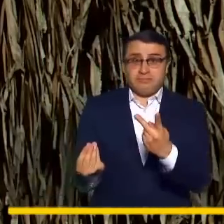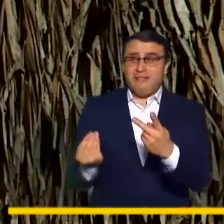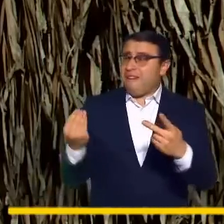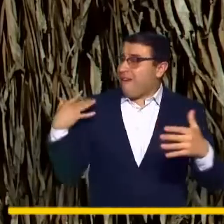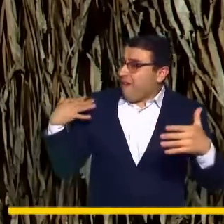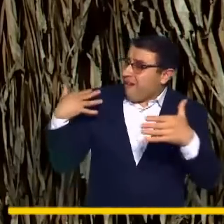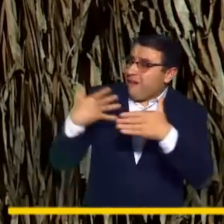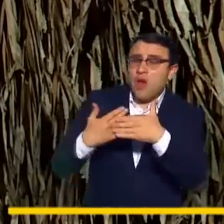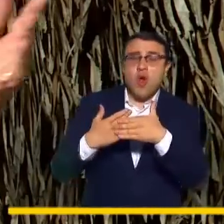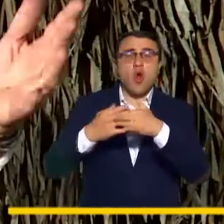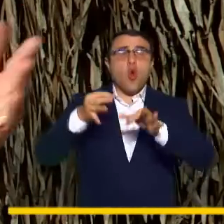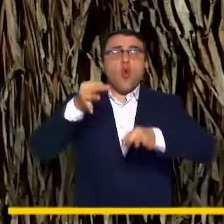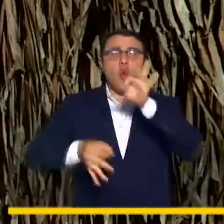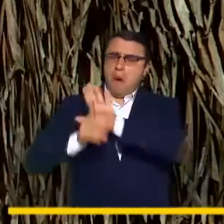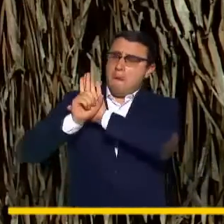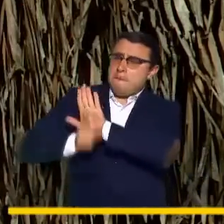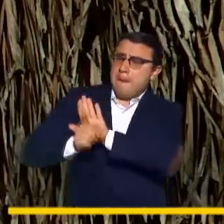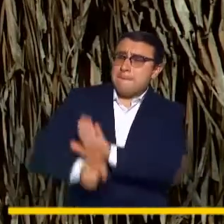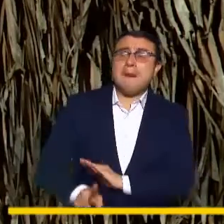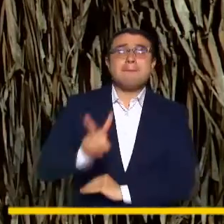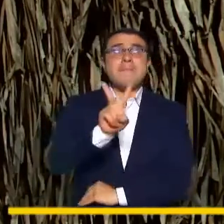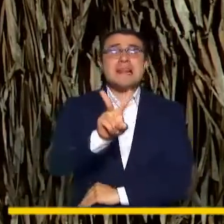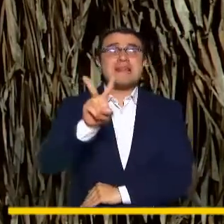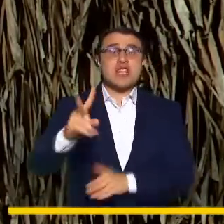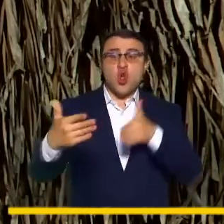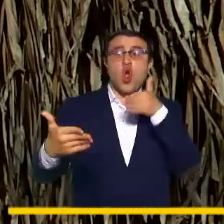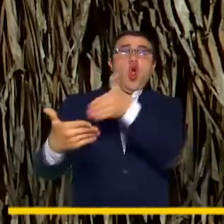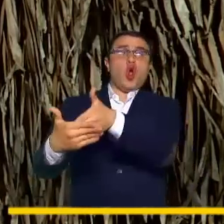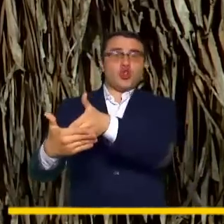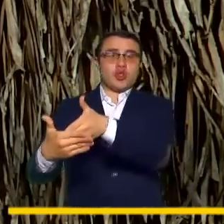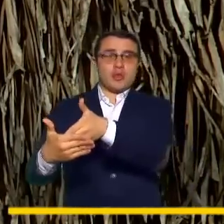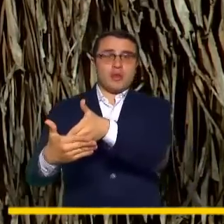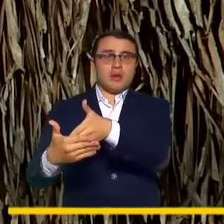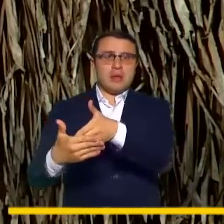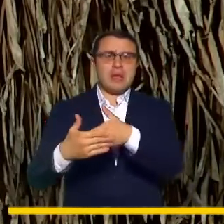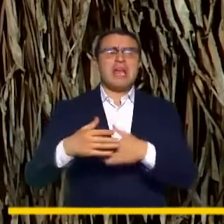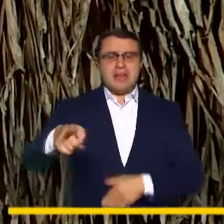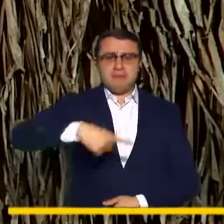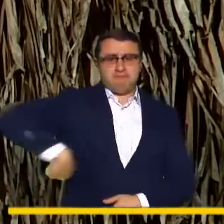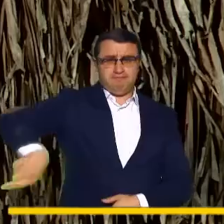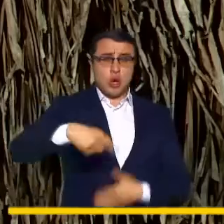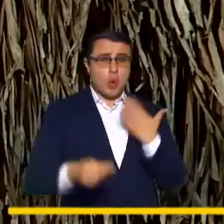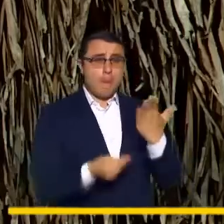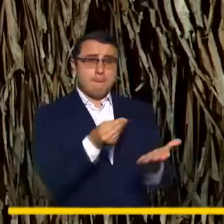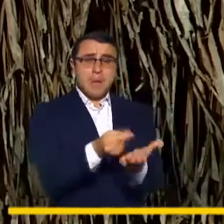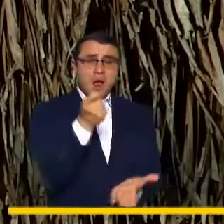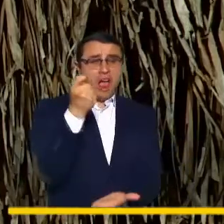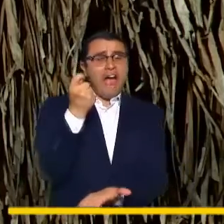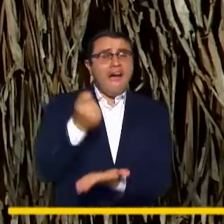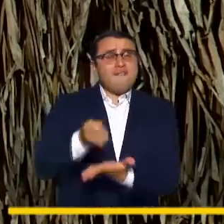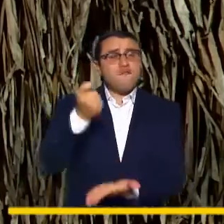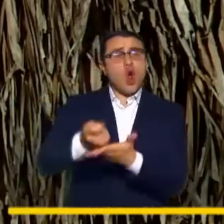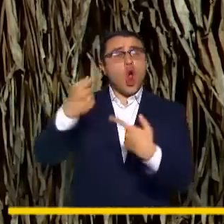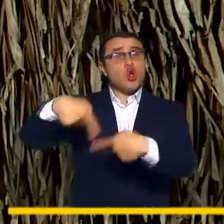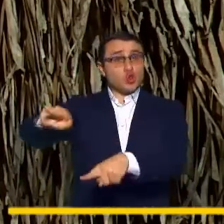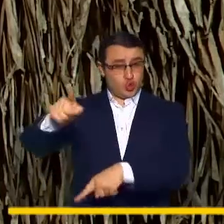22 sentencias en contra, de no sé cuánta plata gastada en abogados de